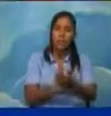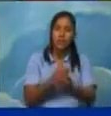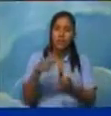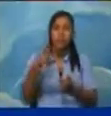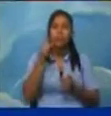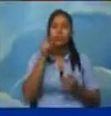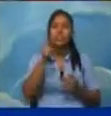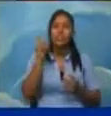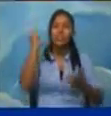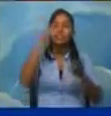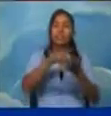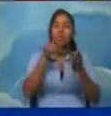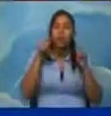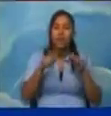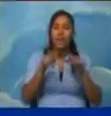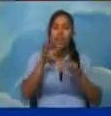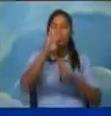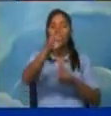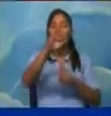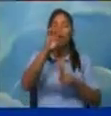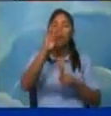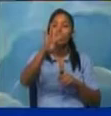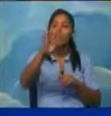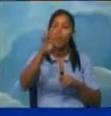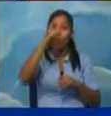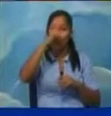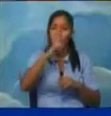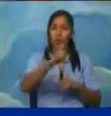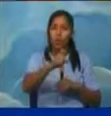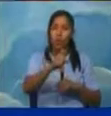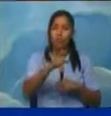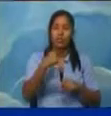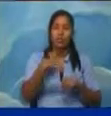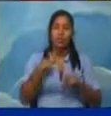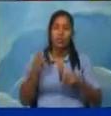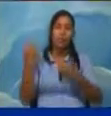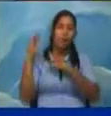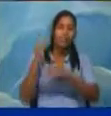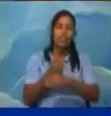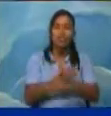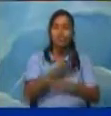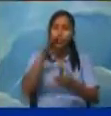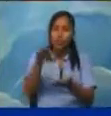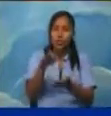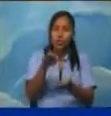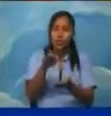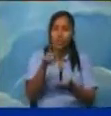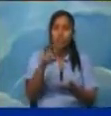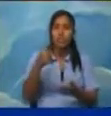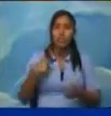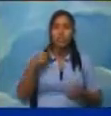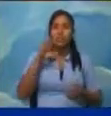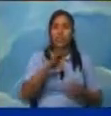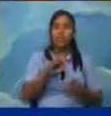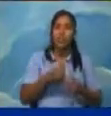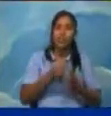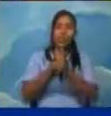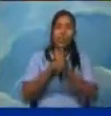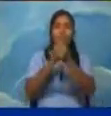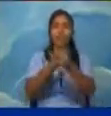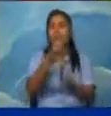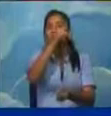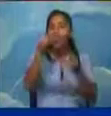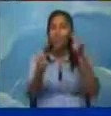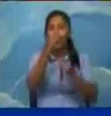cuando usted llegó aquí hace 44 años, yo era chiquito y yo andaba detrás de la camioneta